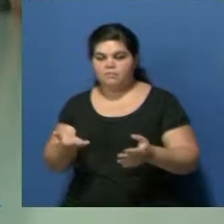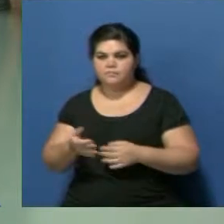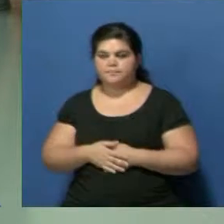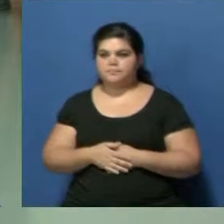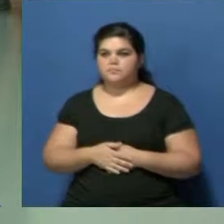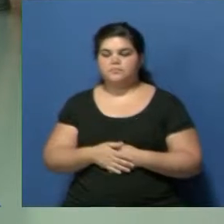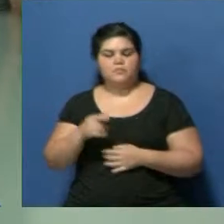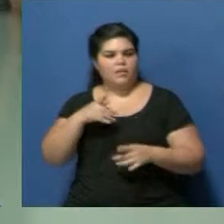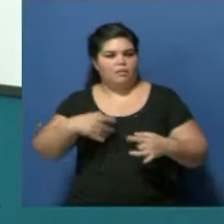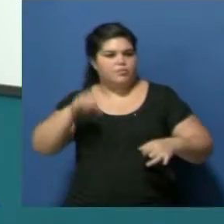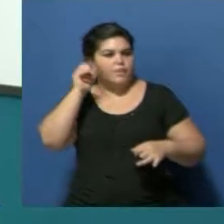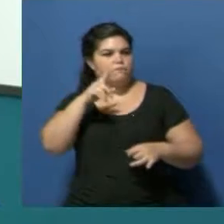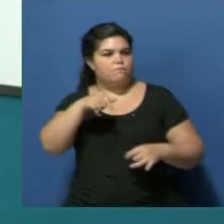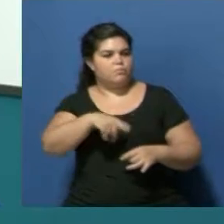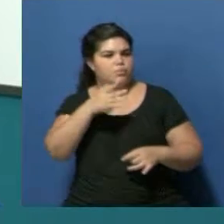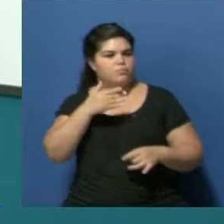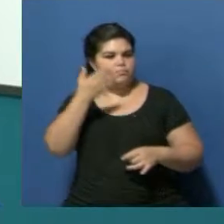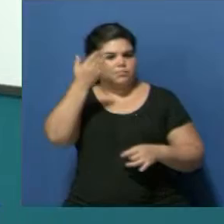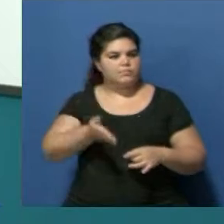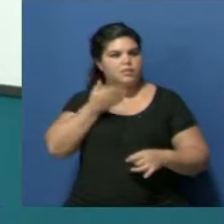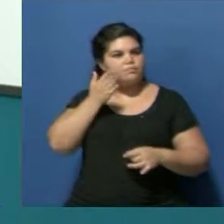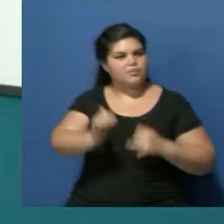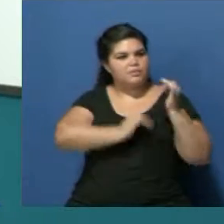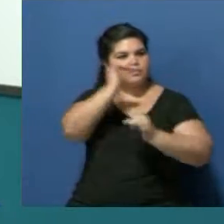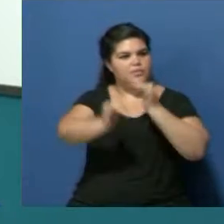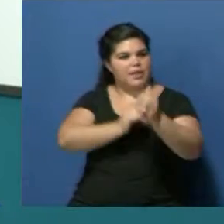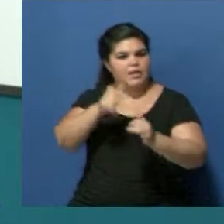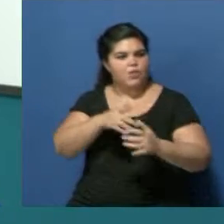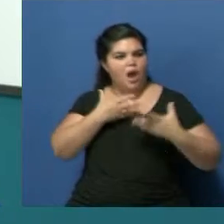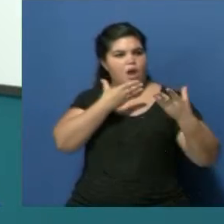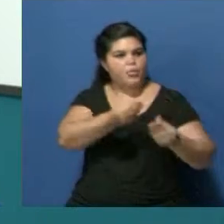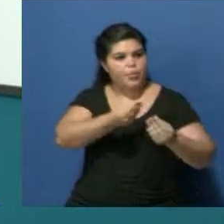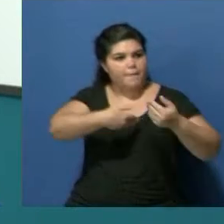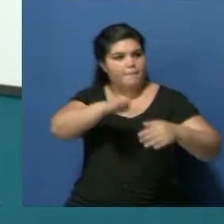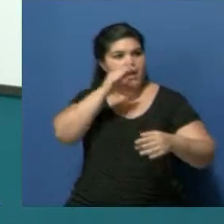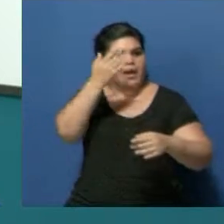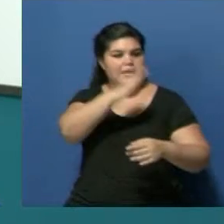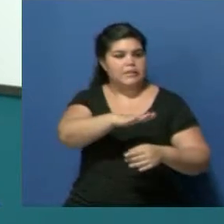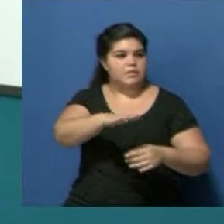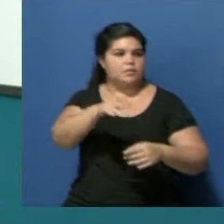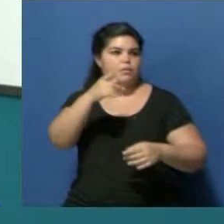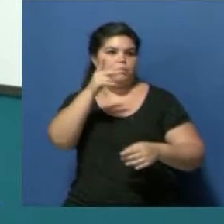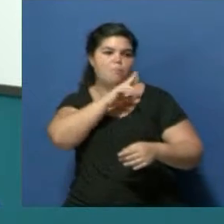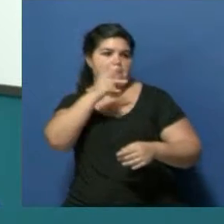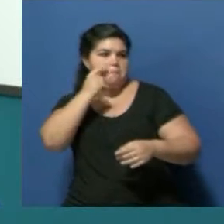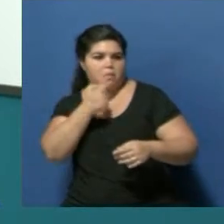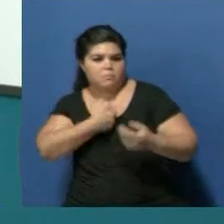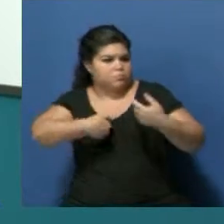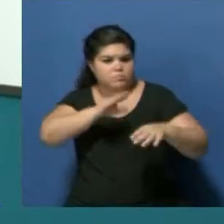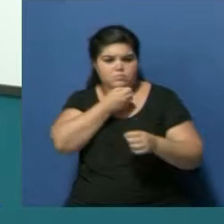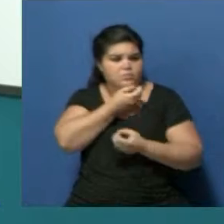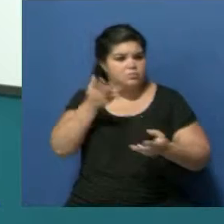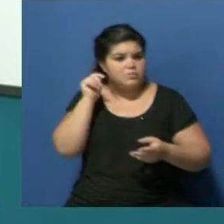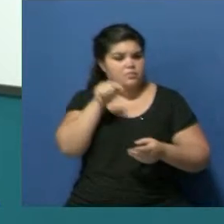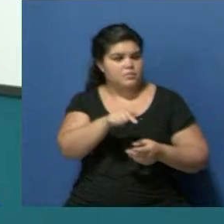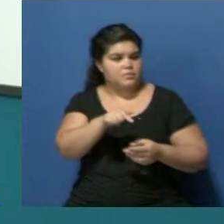hiciste visibilizando este caso, creo que aporta en ese sentido. Tiene una herramienta más, un chico, una nena, un nene, a la hora de enfrentarse, ojalá que